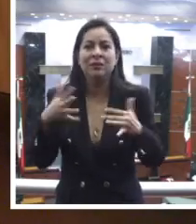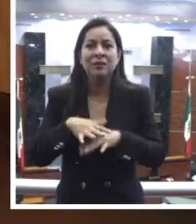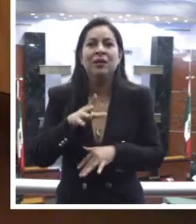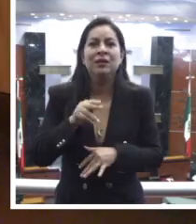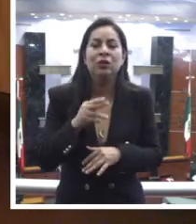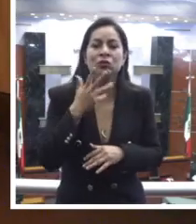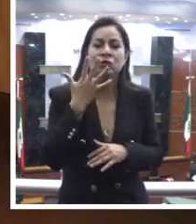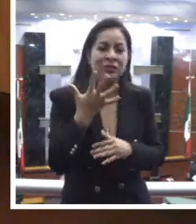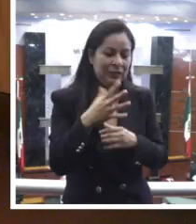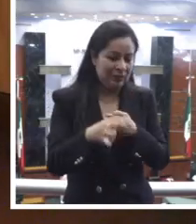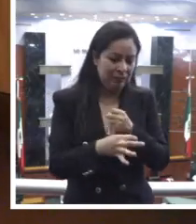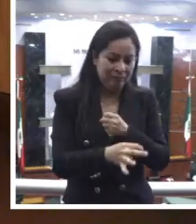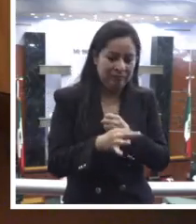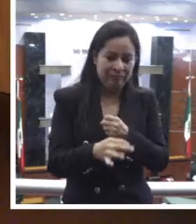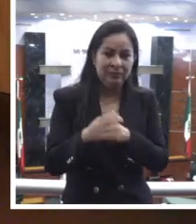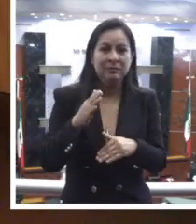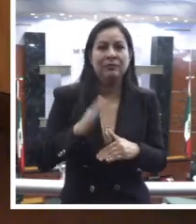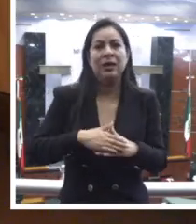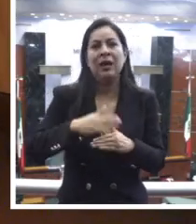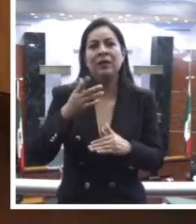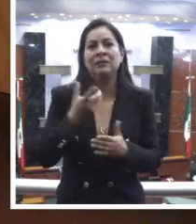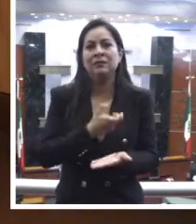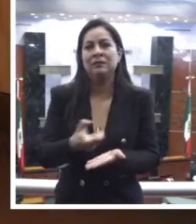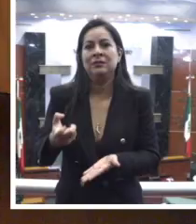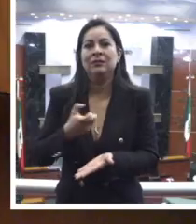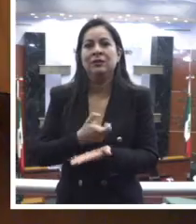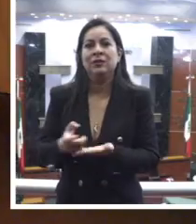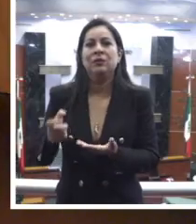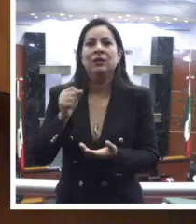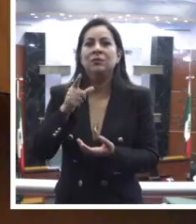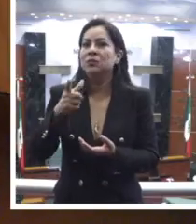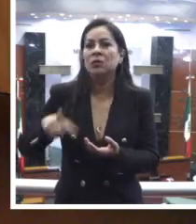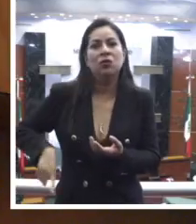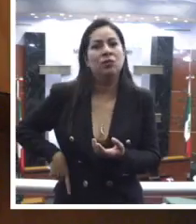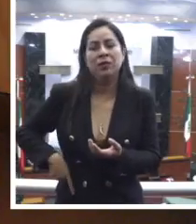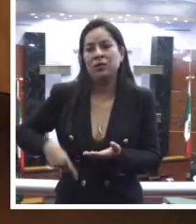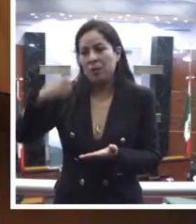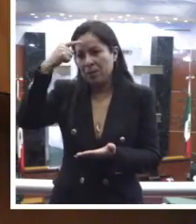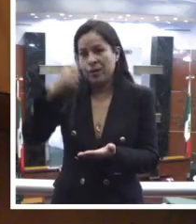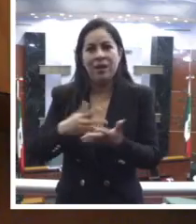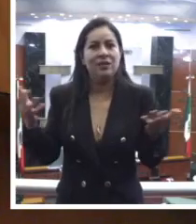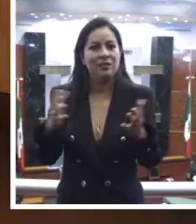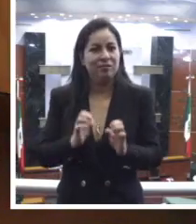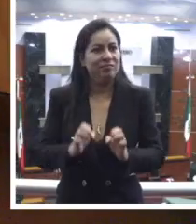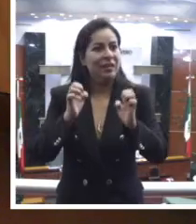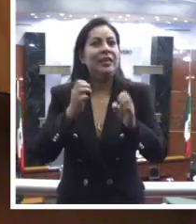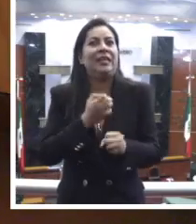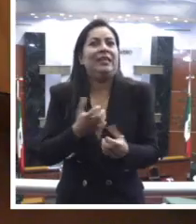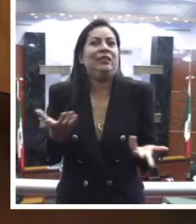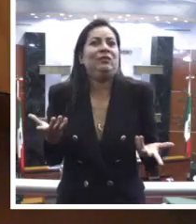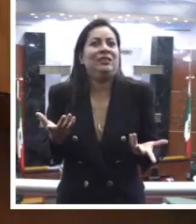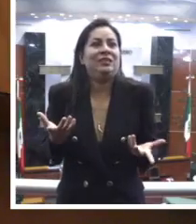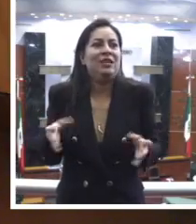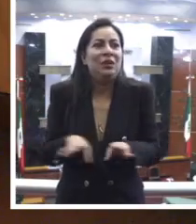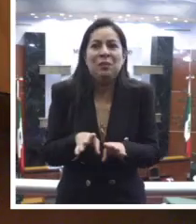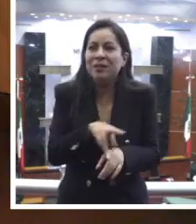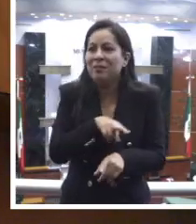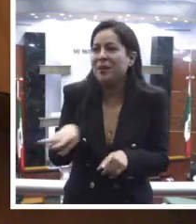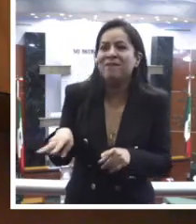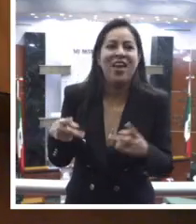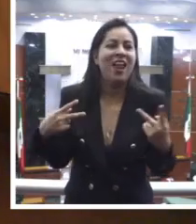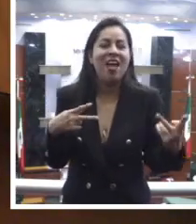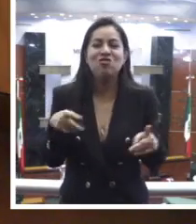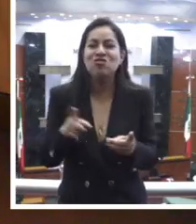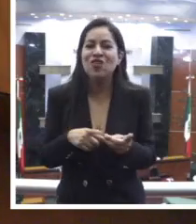85 municipios tienen mayores recursos que el propio gobierno del estado para generar la infraestructura. Entonces, ¿hacia dónde tenemos que voltear a ver